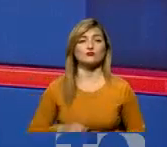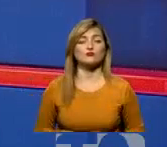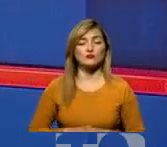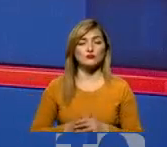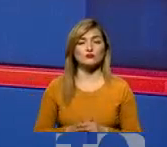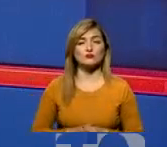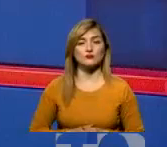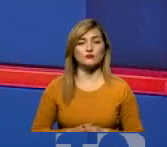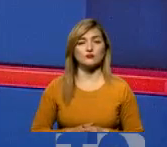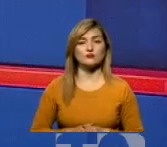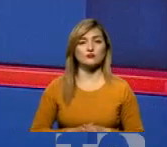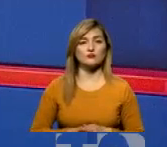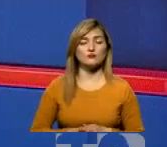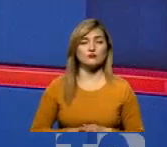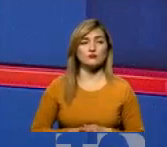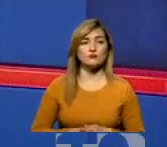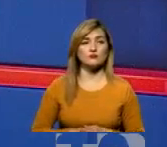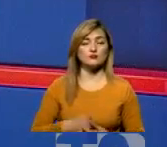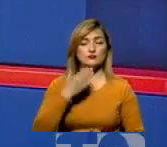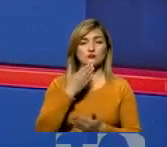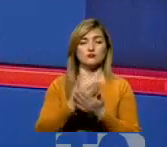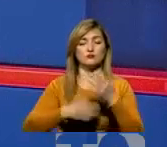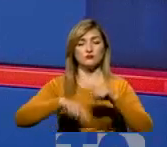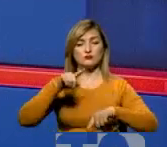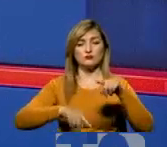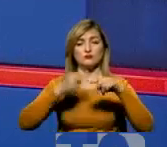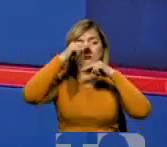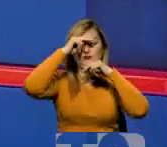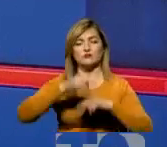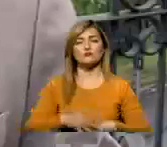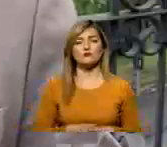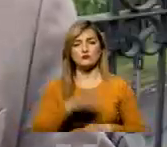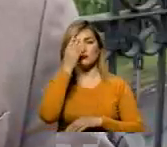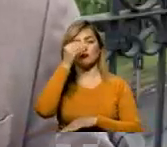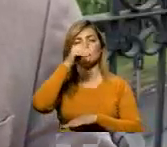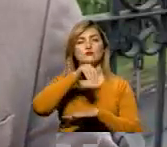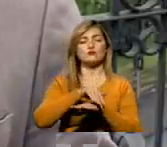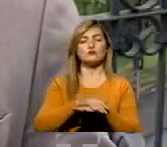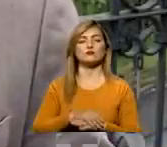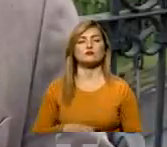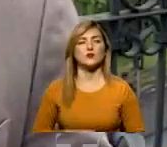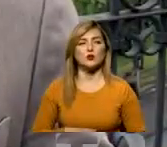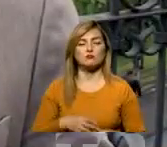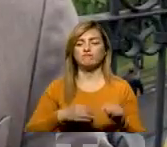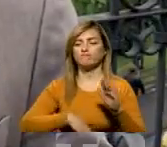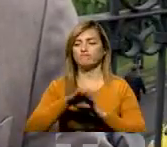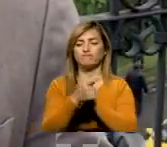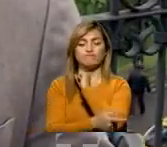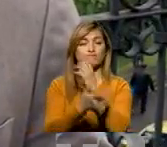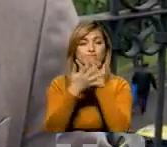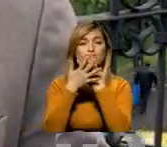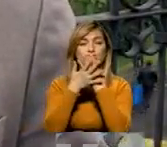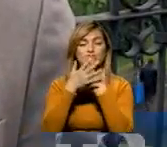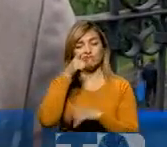tardes, adelante. Muchísimas gracias, amigos, amigas, ¿qué tal? Buenas tardes. Es la máxima pena que consiguió la